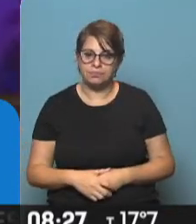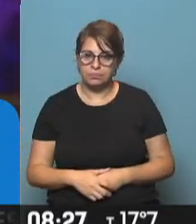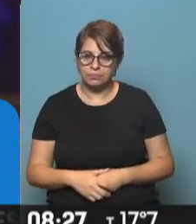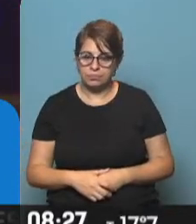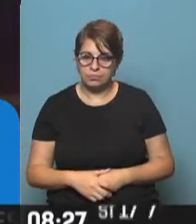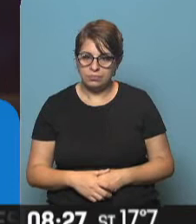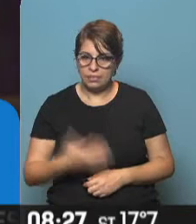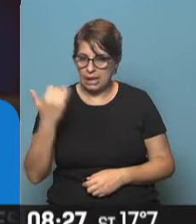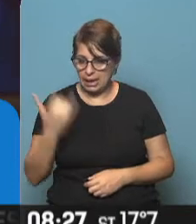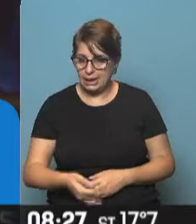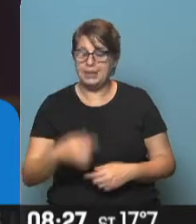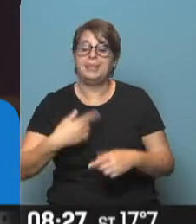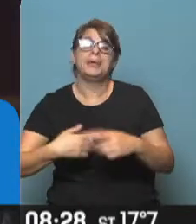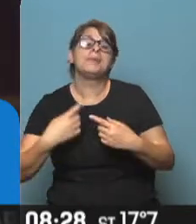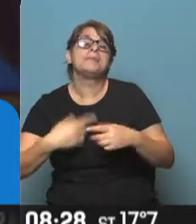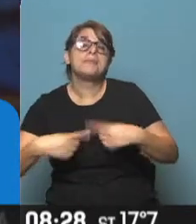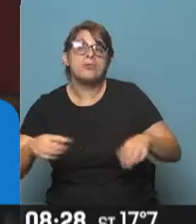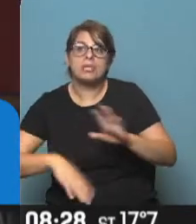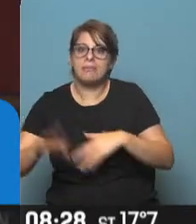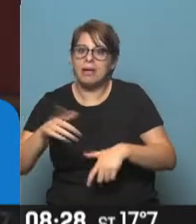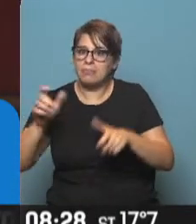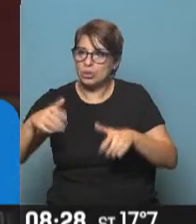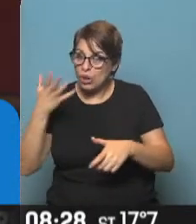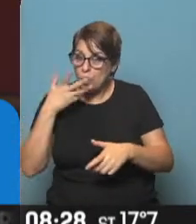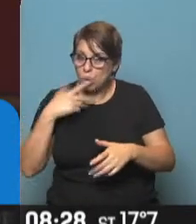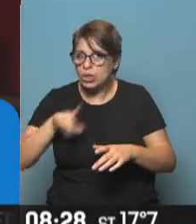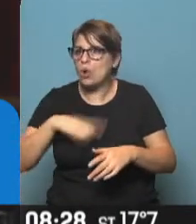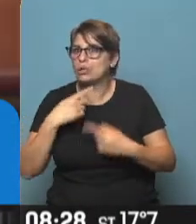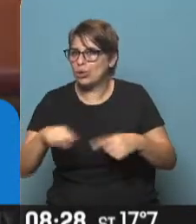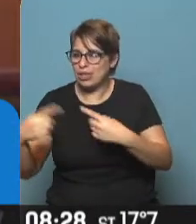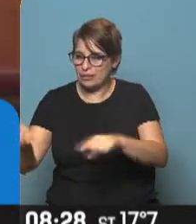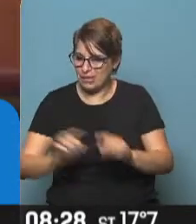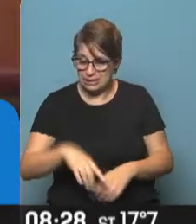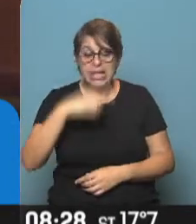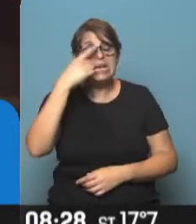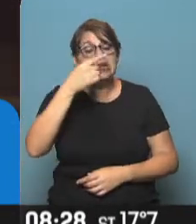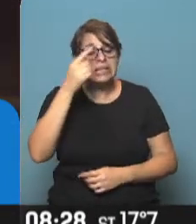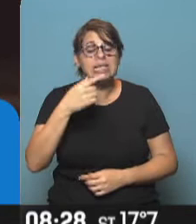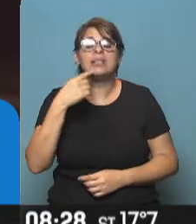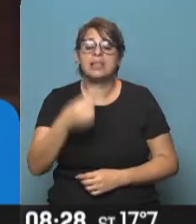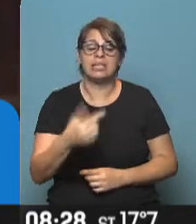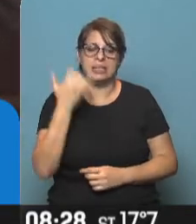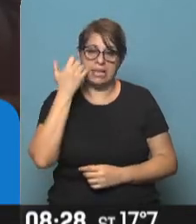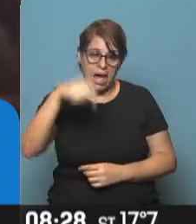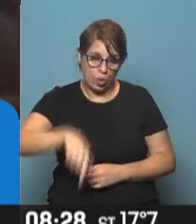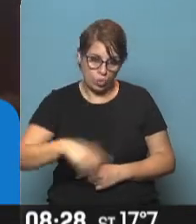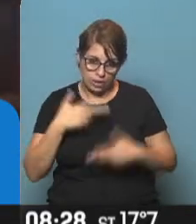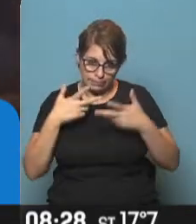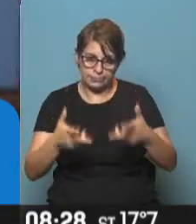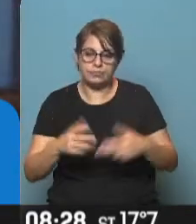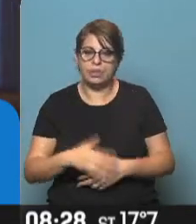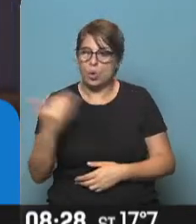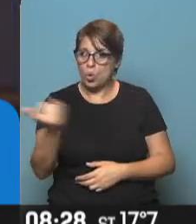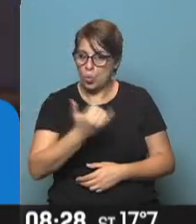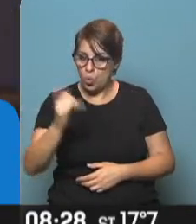eso hay claro cosas más masivas y cosas que llamamos de nicho es interesante decir ya que el